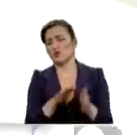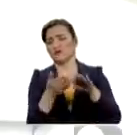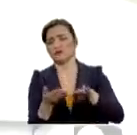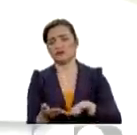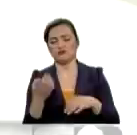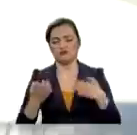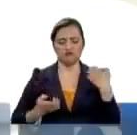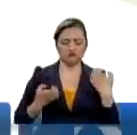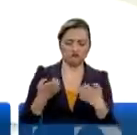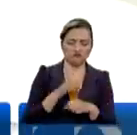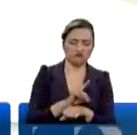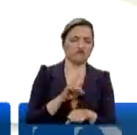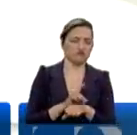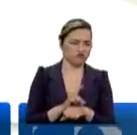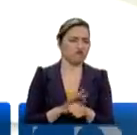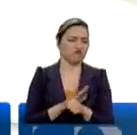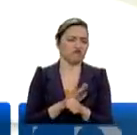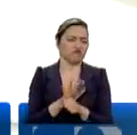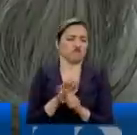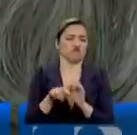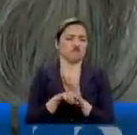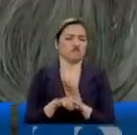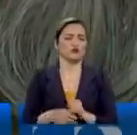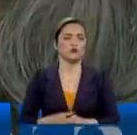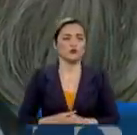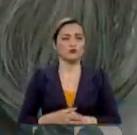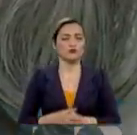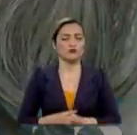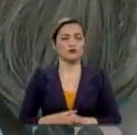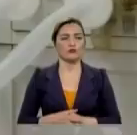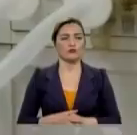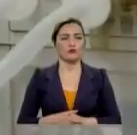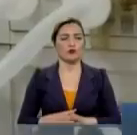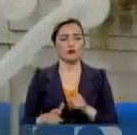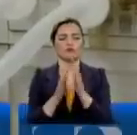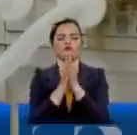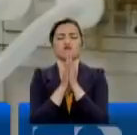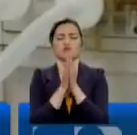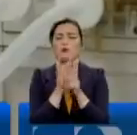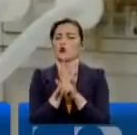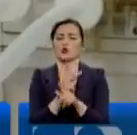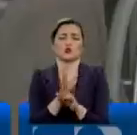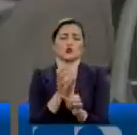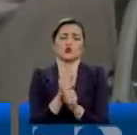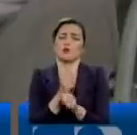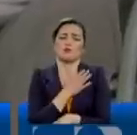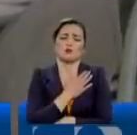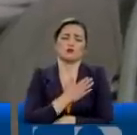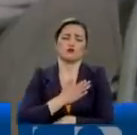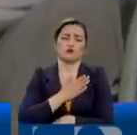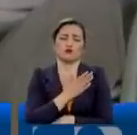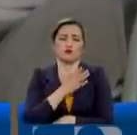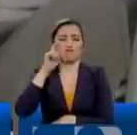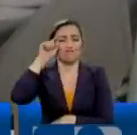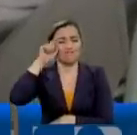estado emocional de todos. Es un bajón bastante grande. Es por eso que le piden a la ciudadanía continuar con las medidas de seguridad y